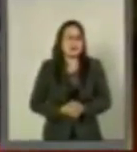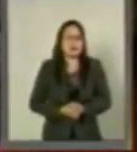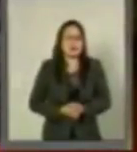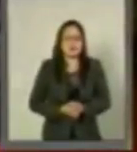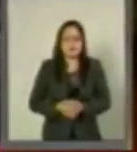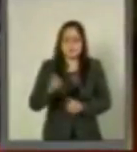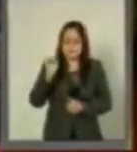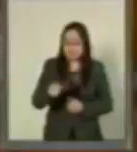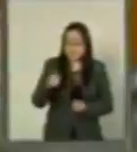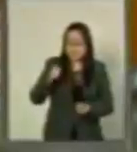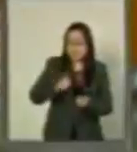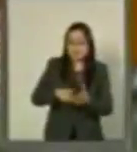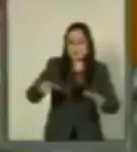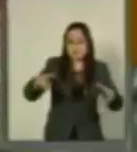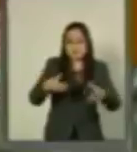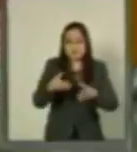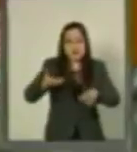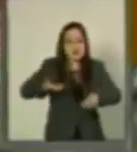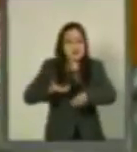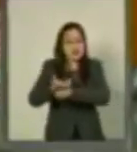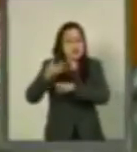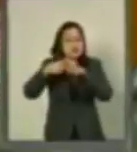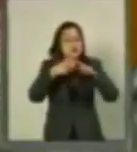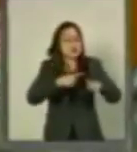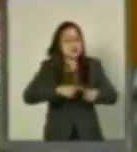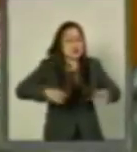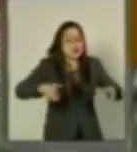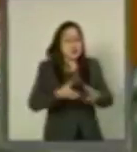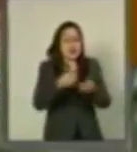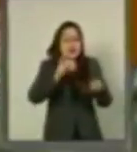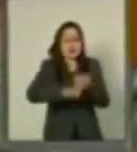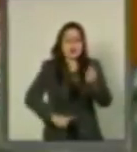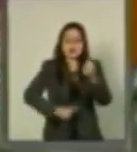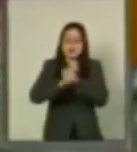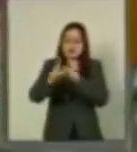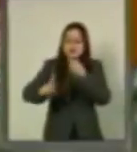En estados que estaban en una circunstancia